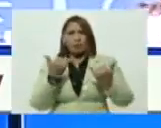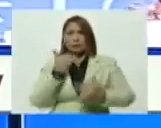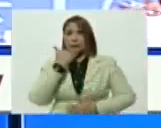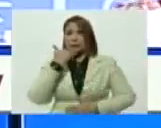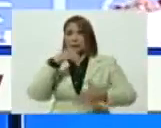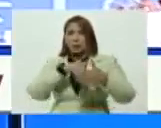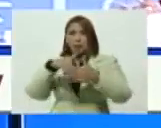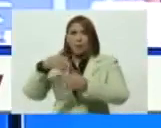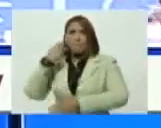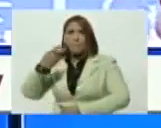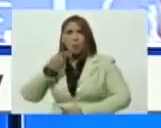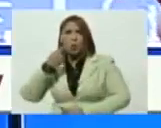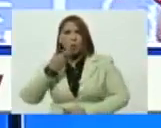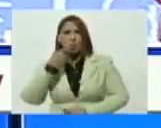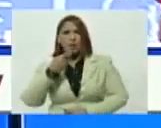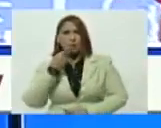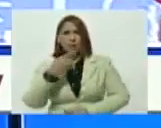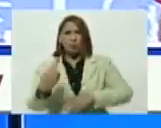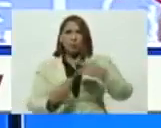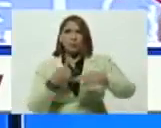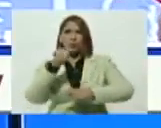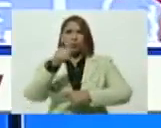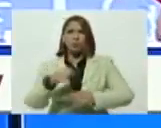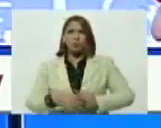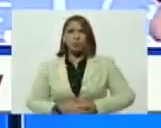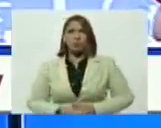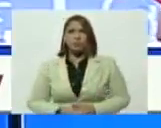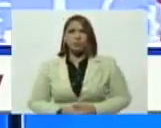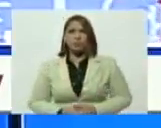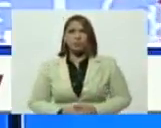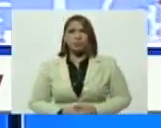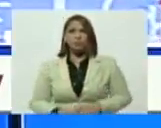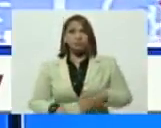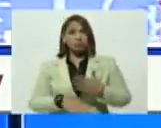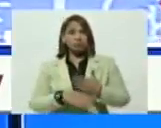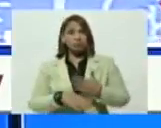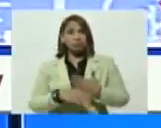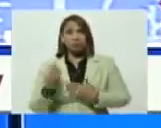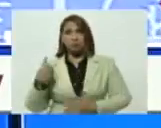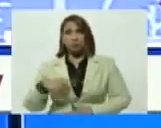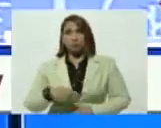el frente político, en el frente revolucionario, y vamos a obtener